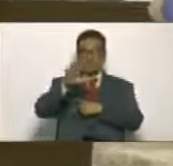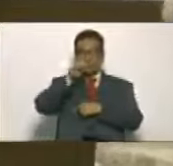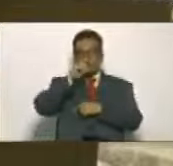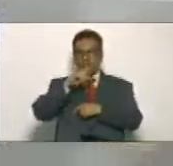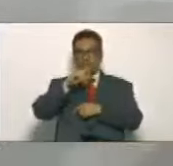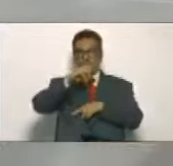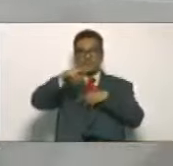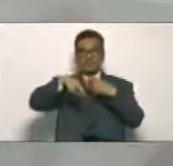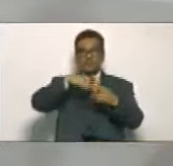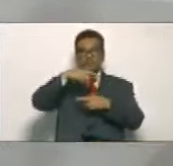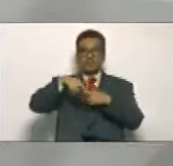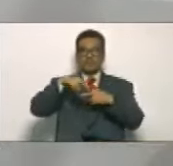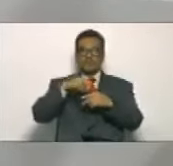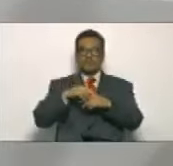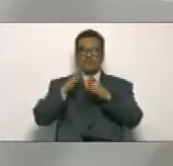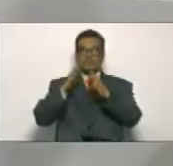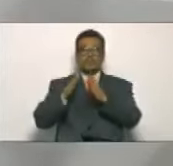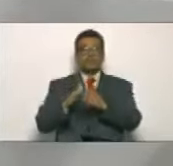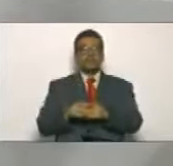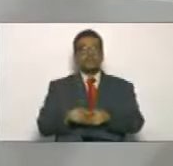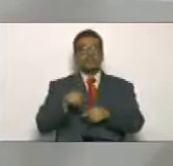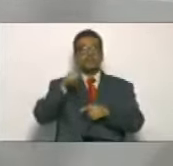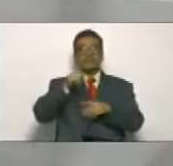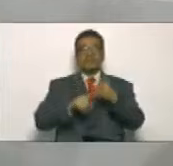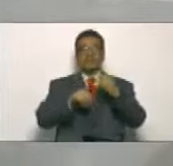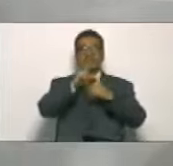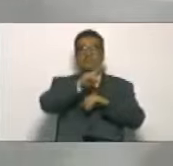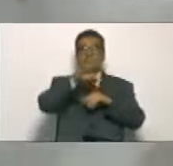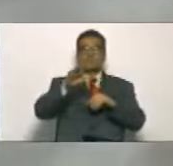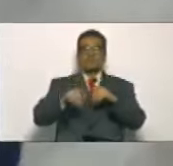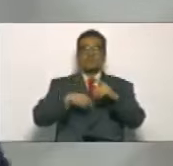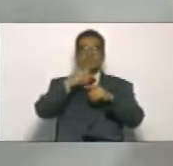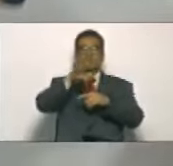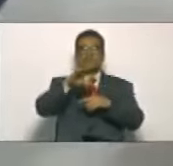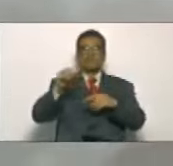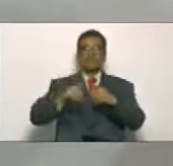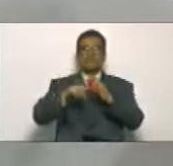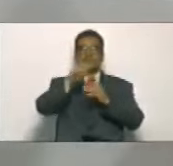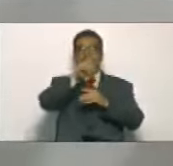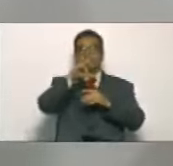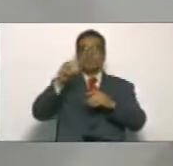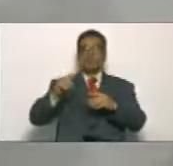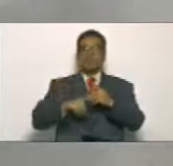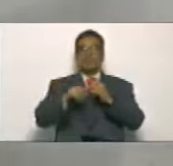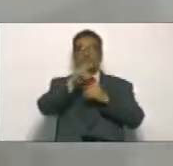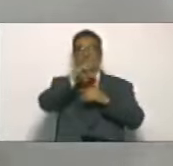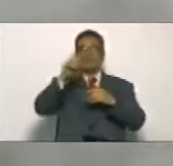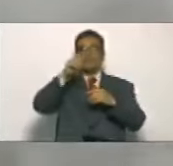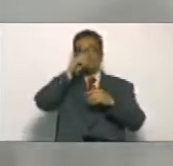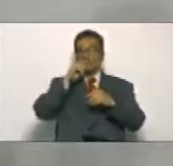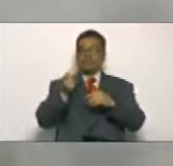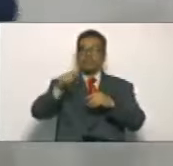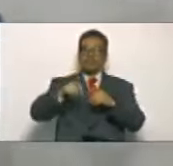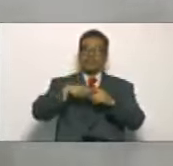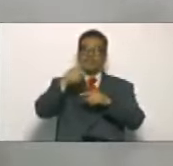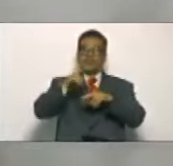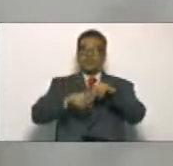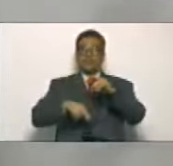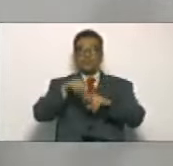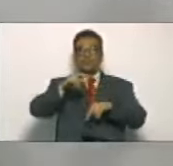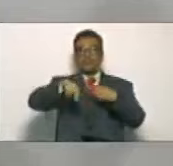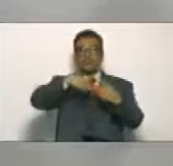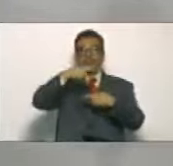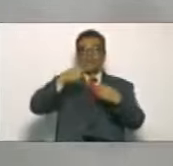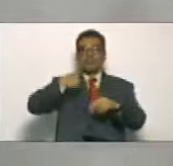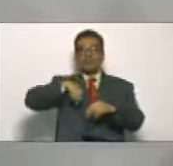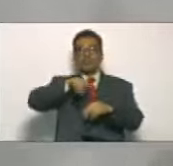años de revolución y que serán 25, 50, 100 o 200 años más construyendo revolución